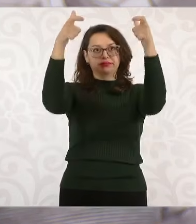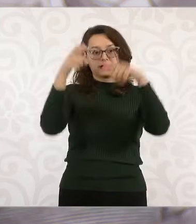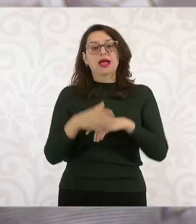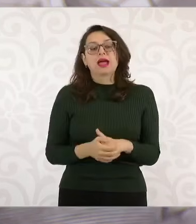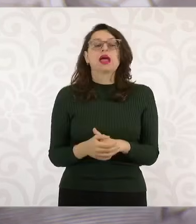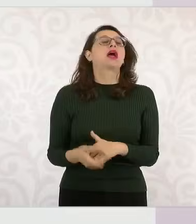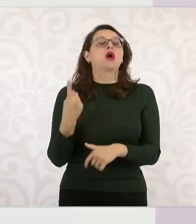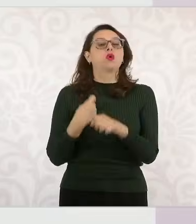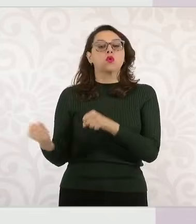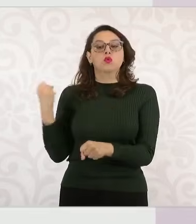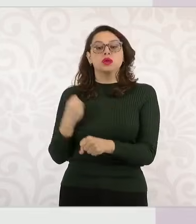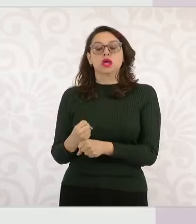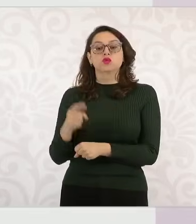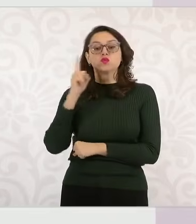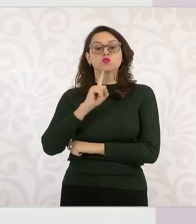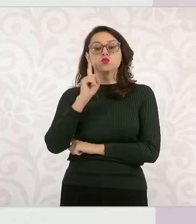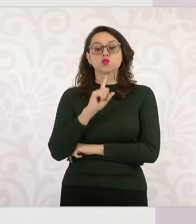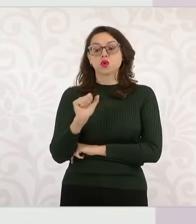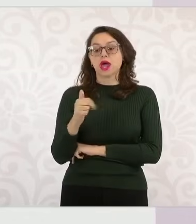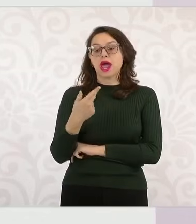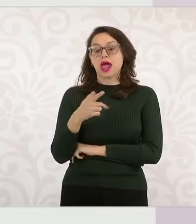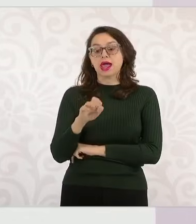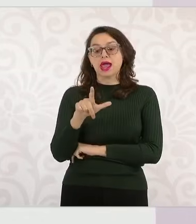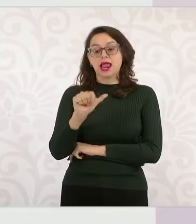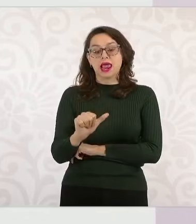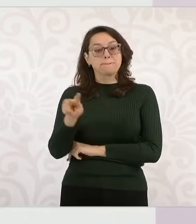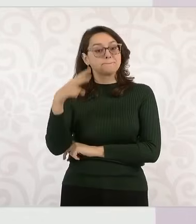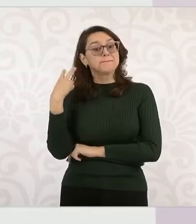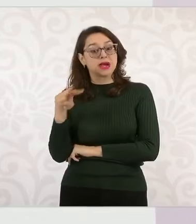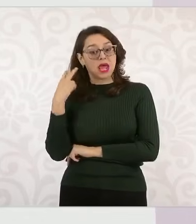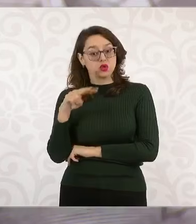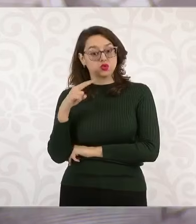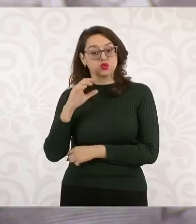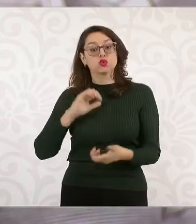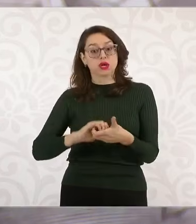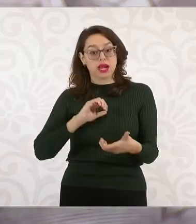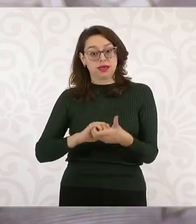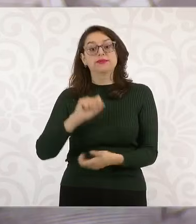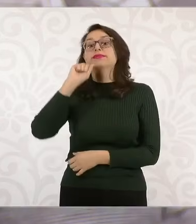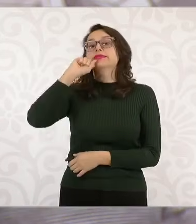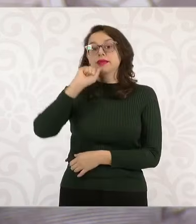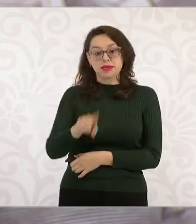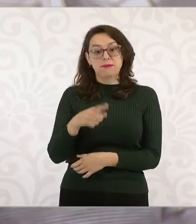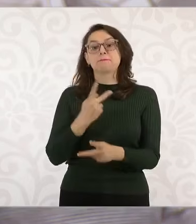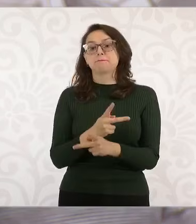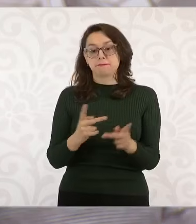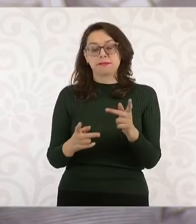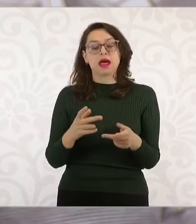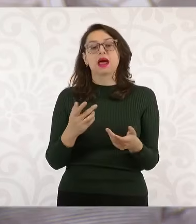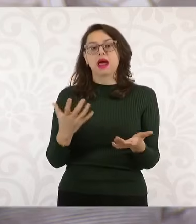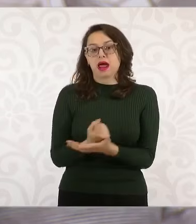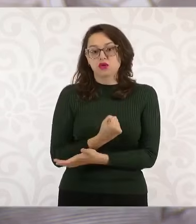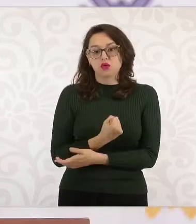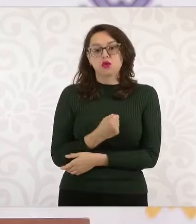pasado Ángela Olazarán de Veracruz, del CONALEP, también ganó como la mejor estudiante del